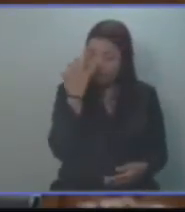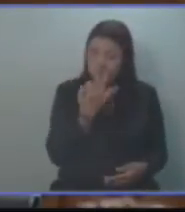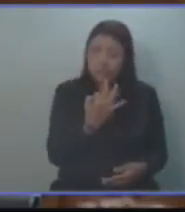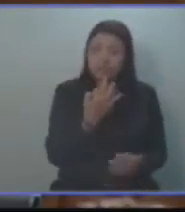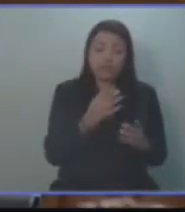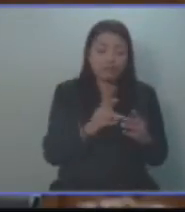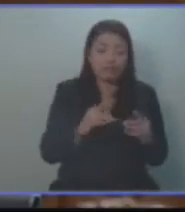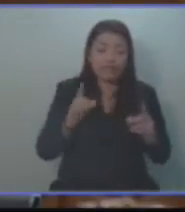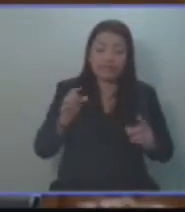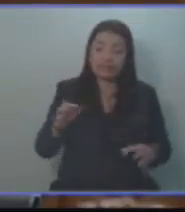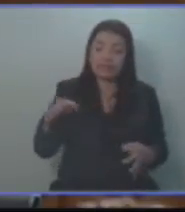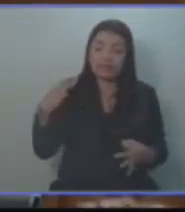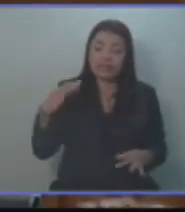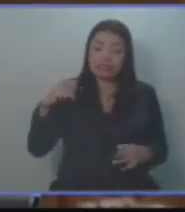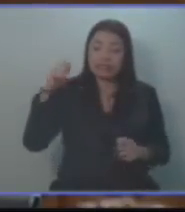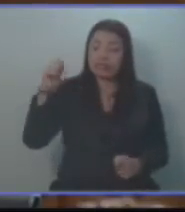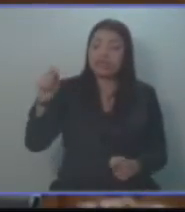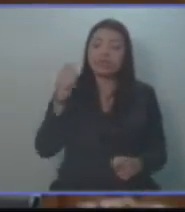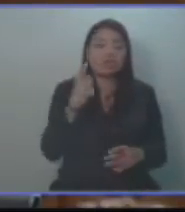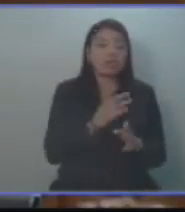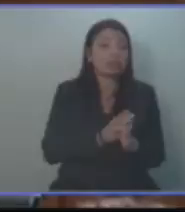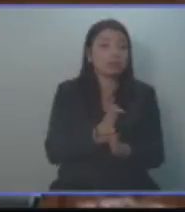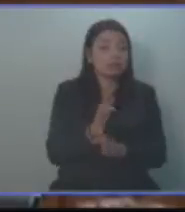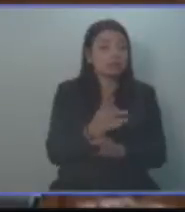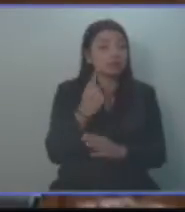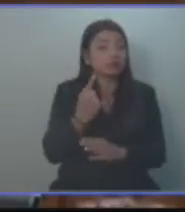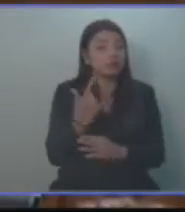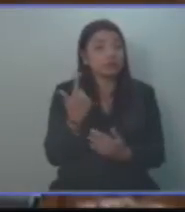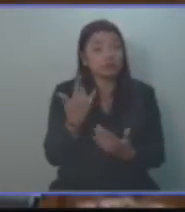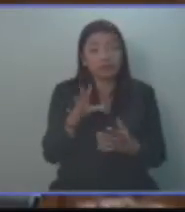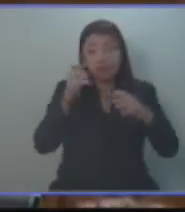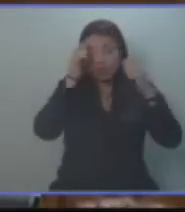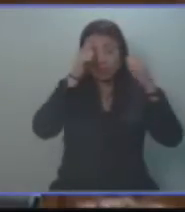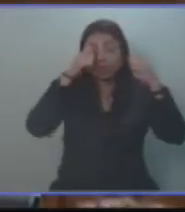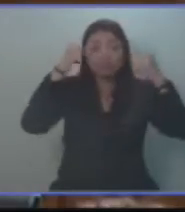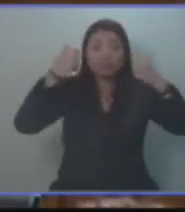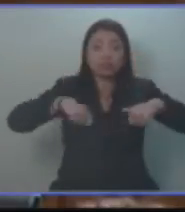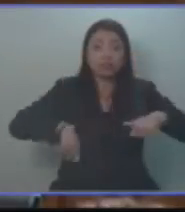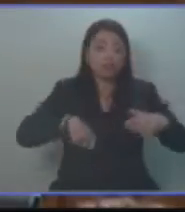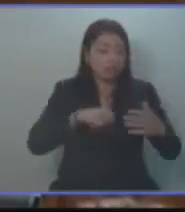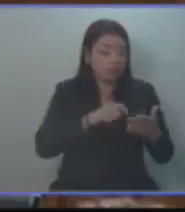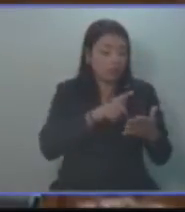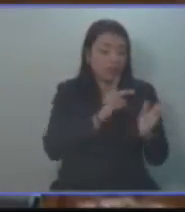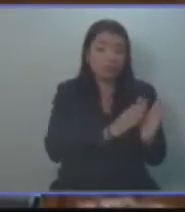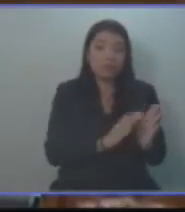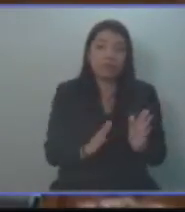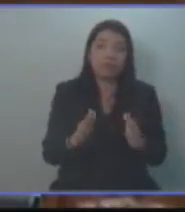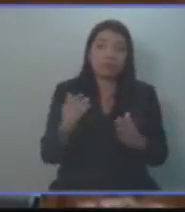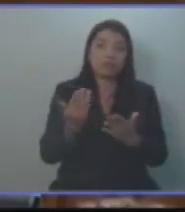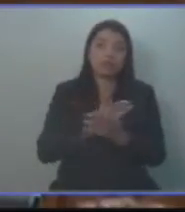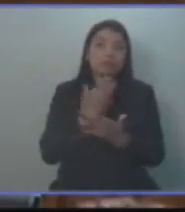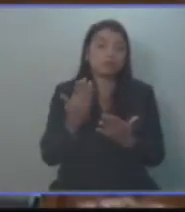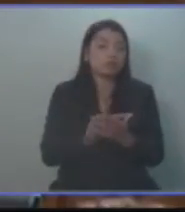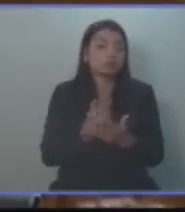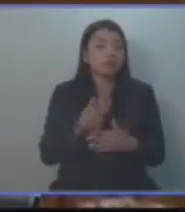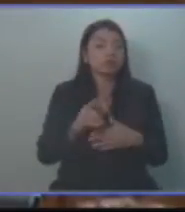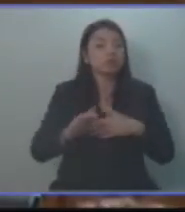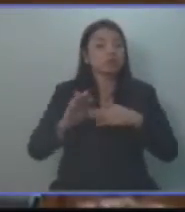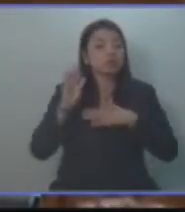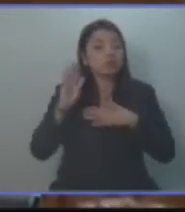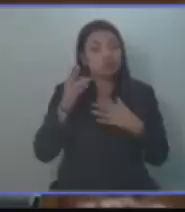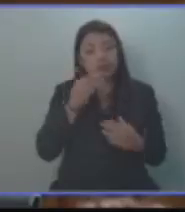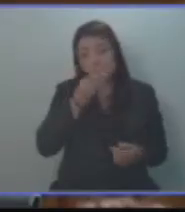de especialistas a los residentes que han finalizado y aprobado su plan de estudios y cumplan con los requisitos de